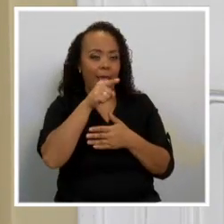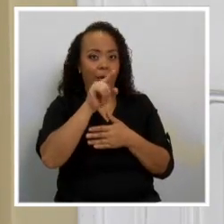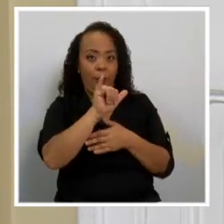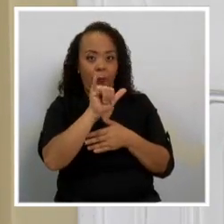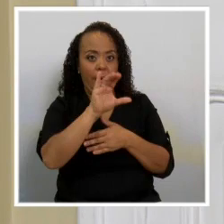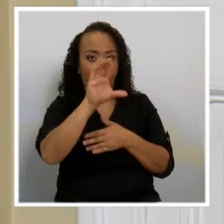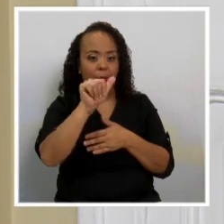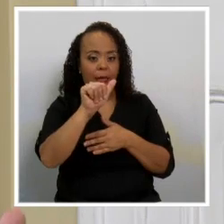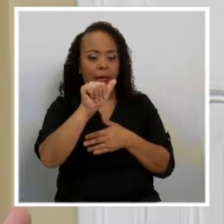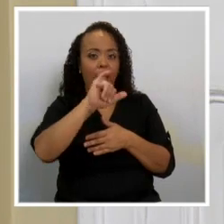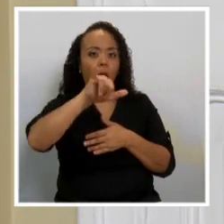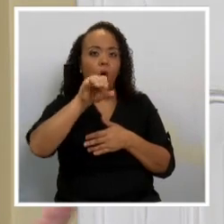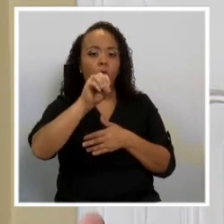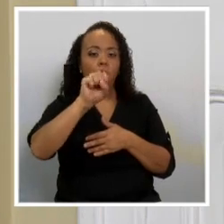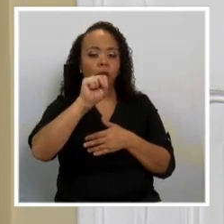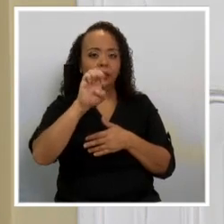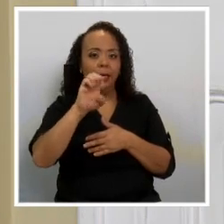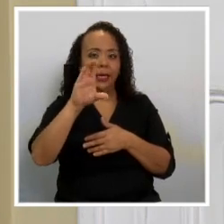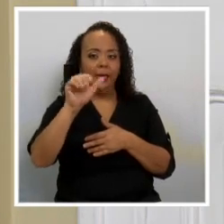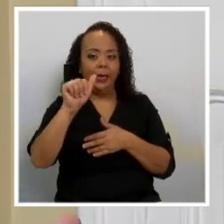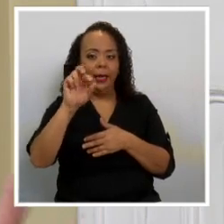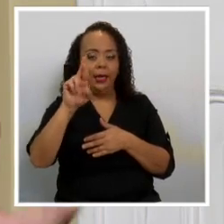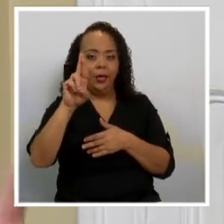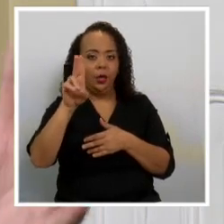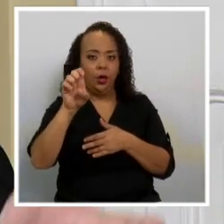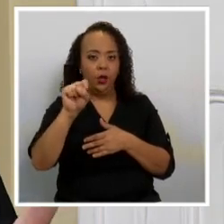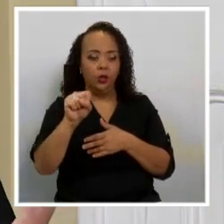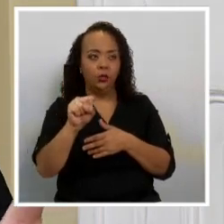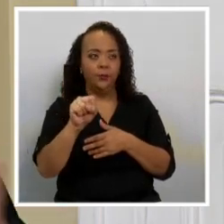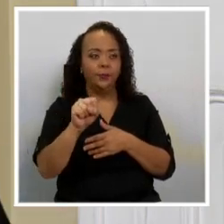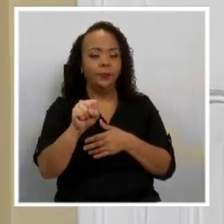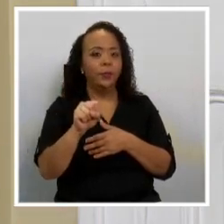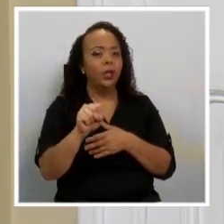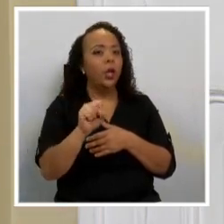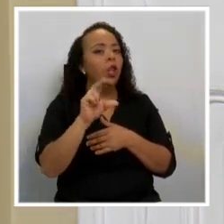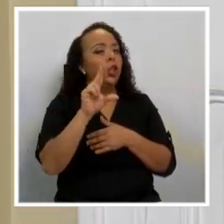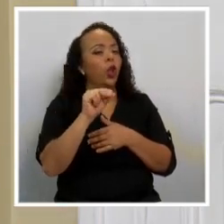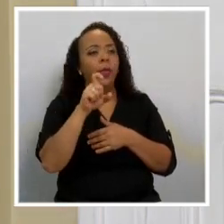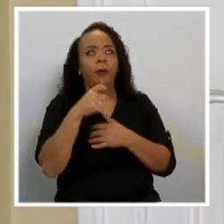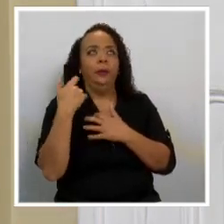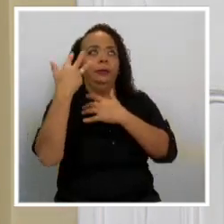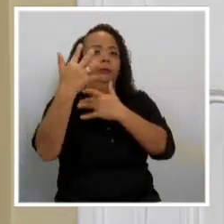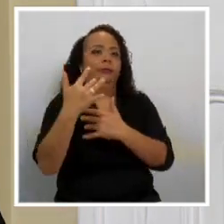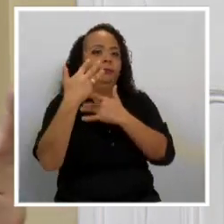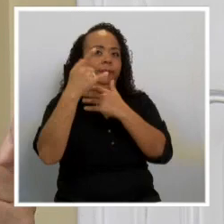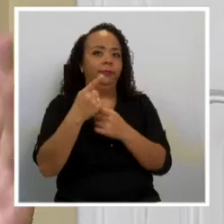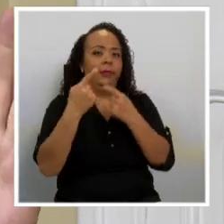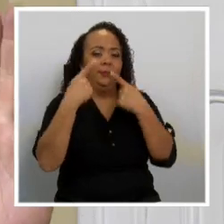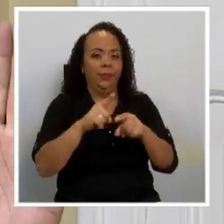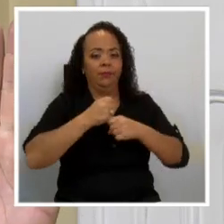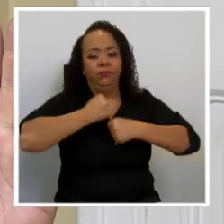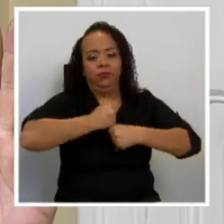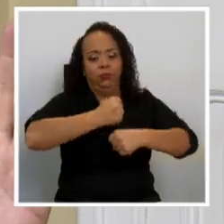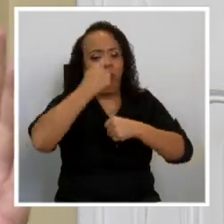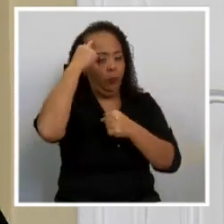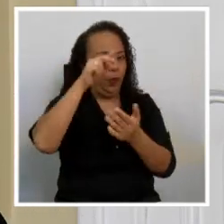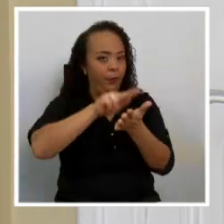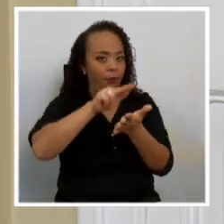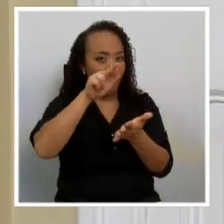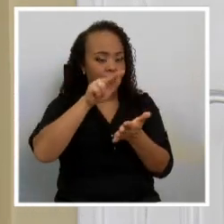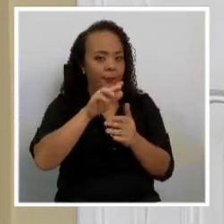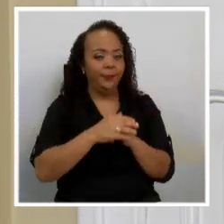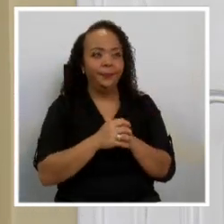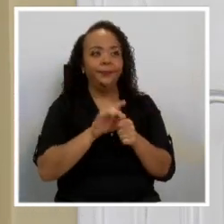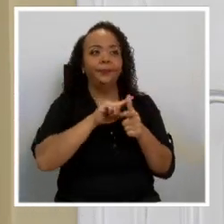llegar, es el espacio donde se abre la negociación. Y no tener que esperar hasta que estallen las protestas por aprobaciones.